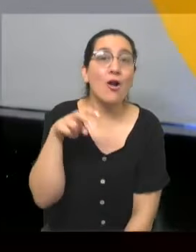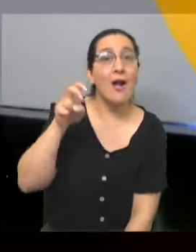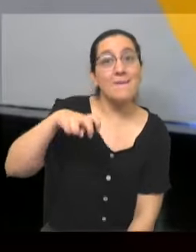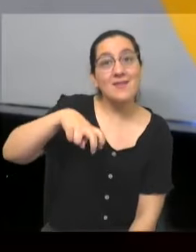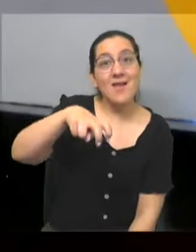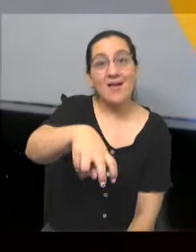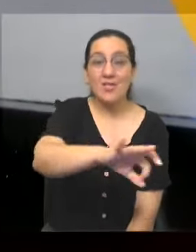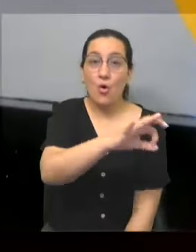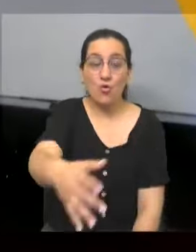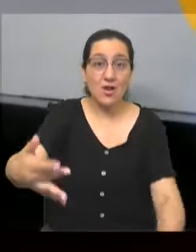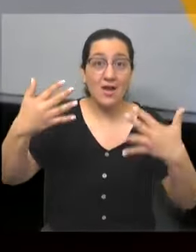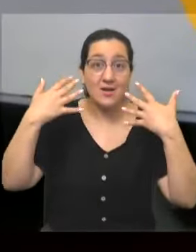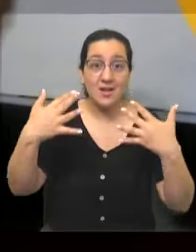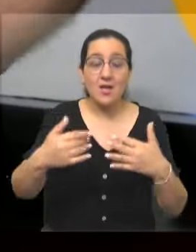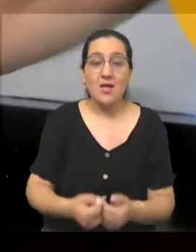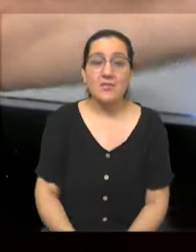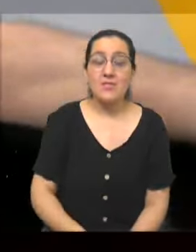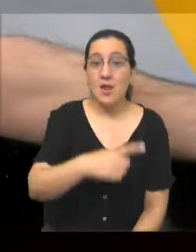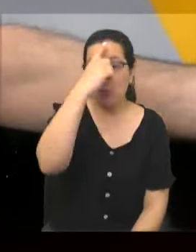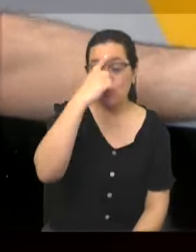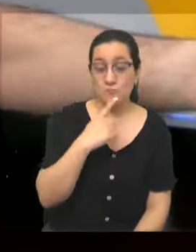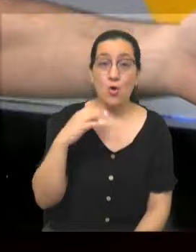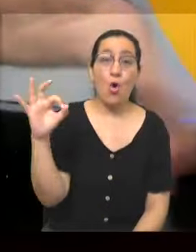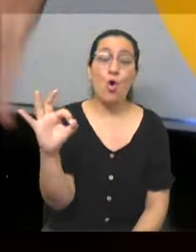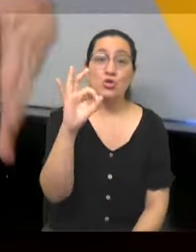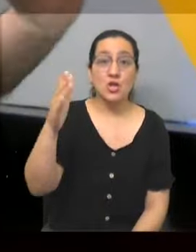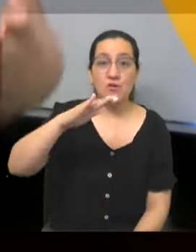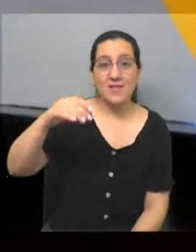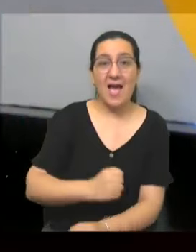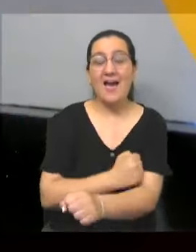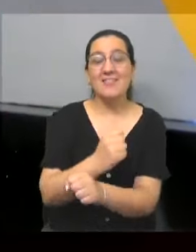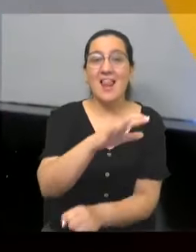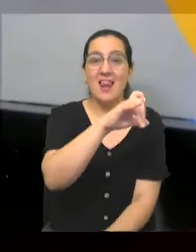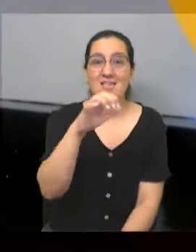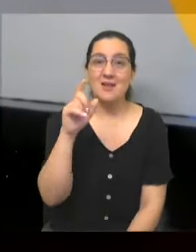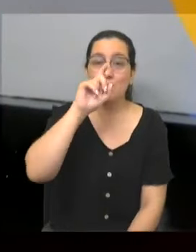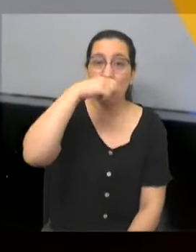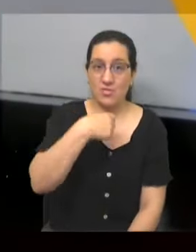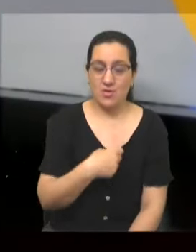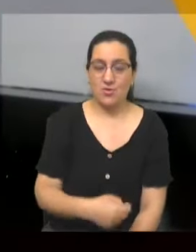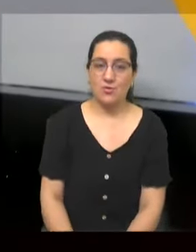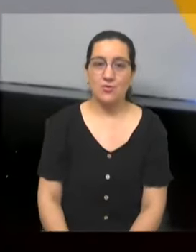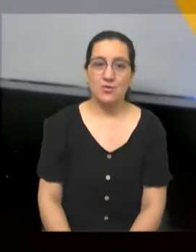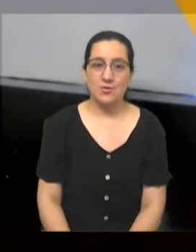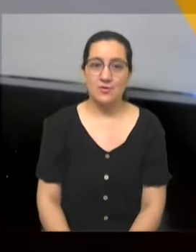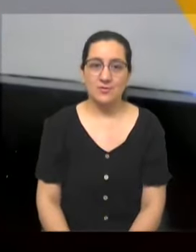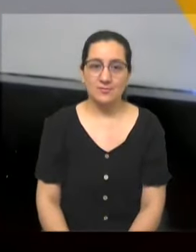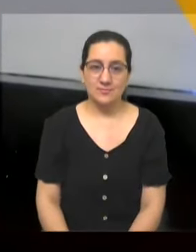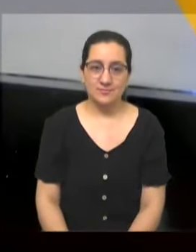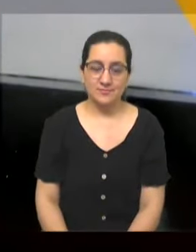correcaminata, digamos, desde el Museo Oceanográfico hacia las Letras de Montevideo, que es donde termina la San Felipe y Santiago.